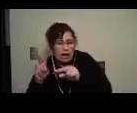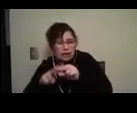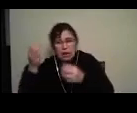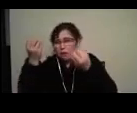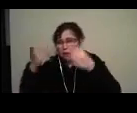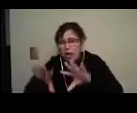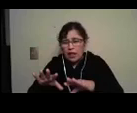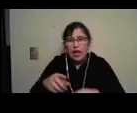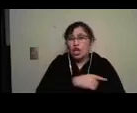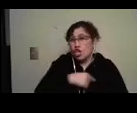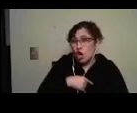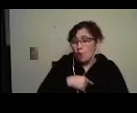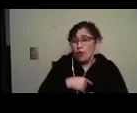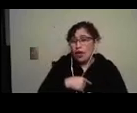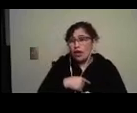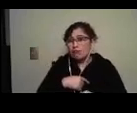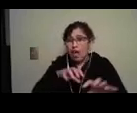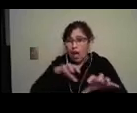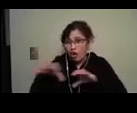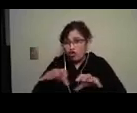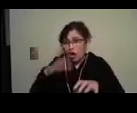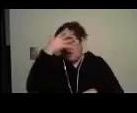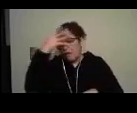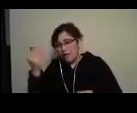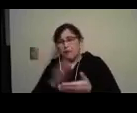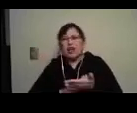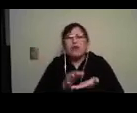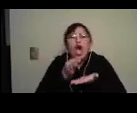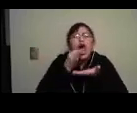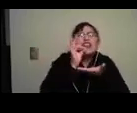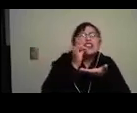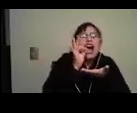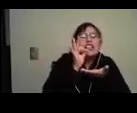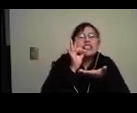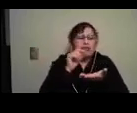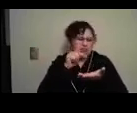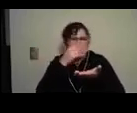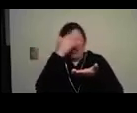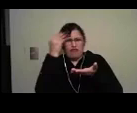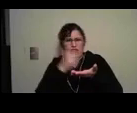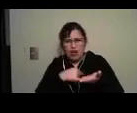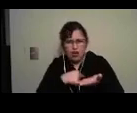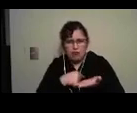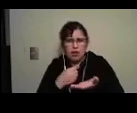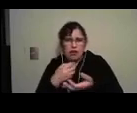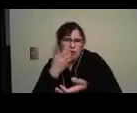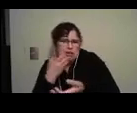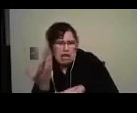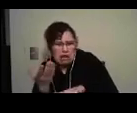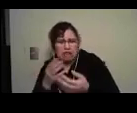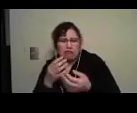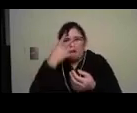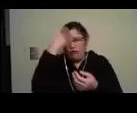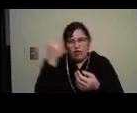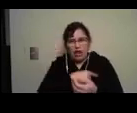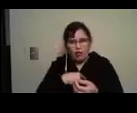nombres de objetos familiares, tal como yo le mostré, por ejemplo, una taza, una manzana, ya en etapas iniciales de la enfermedad comienza a aparecer dificultad